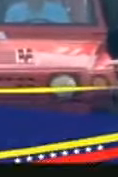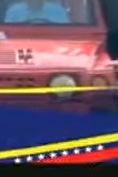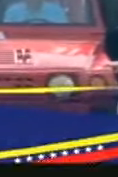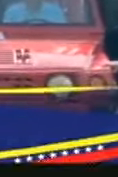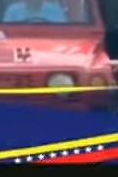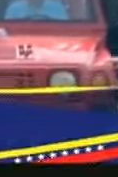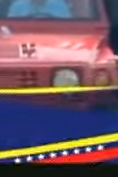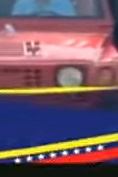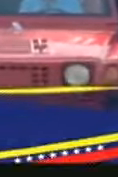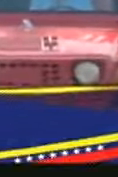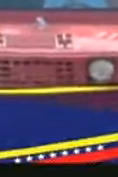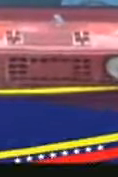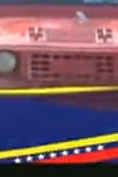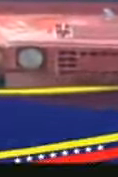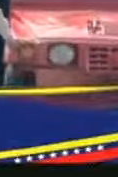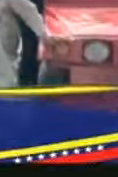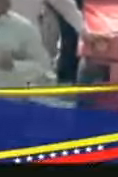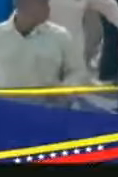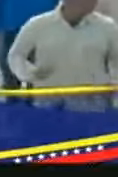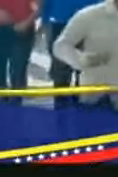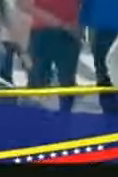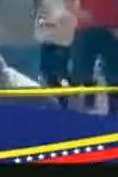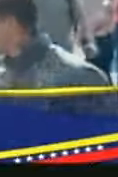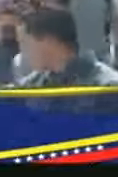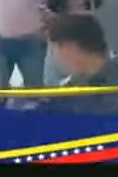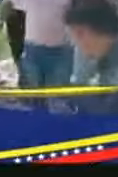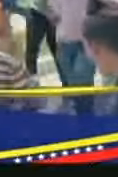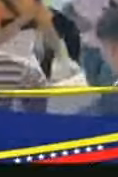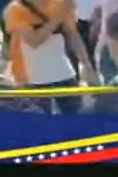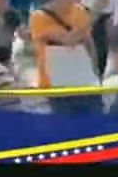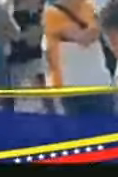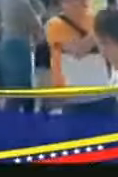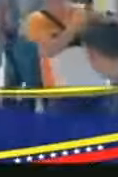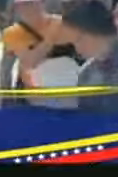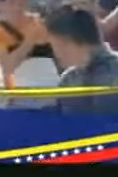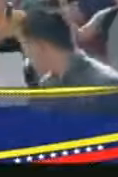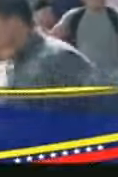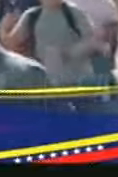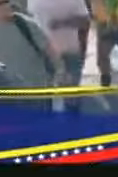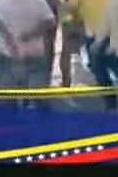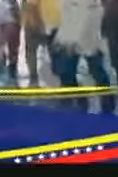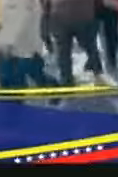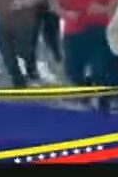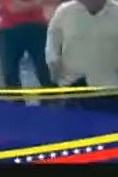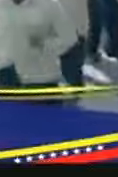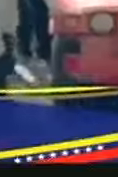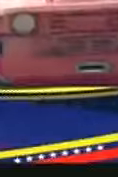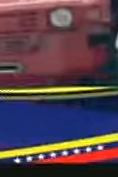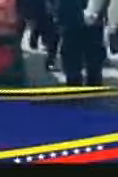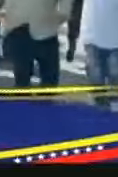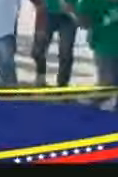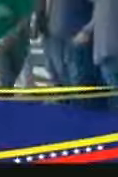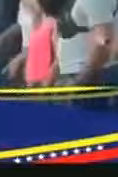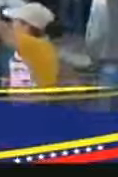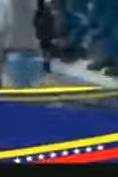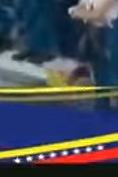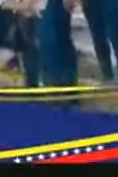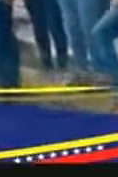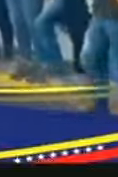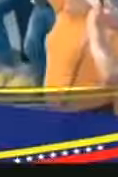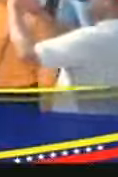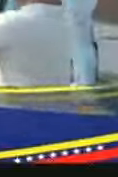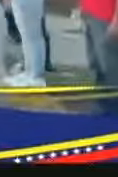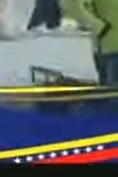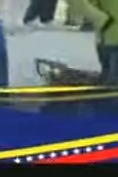cada calle, en donde hemos visto, además del amor por el presidente Nicolás Maduro, también hemos visto cómo se ha desbordado el